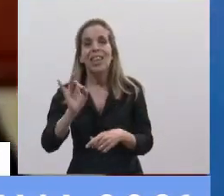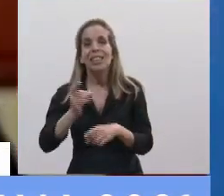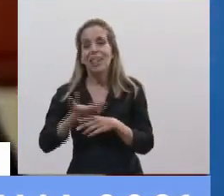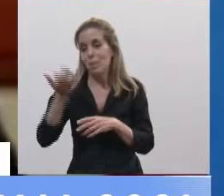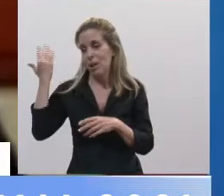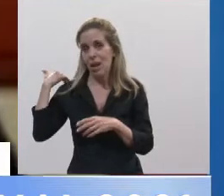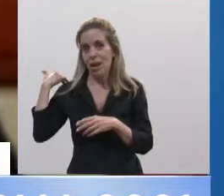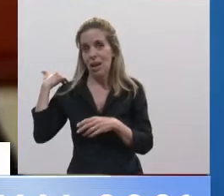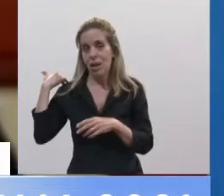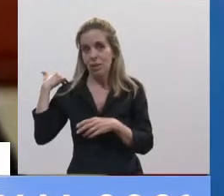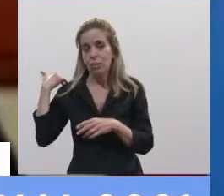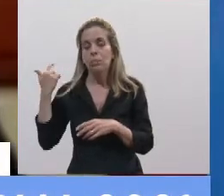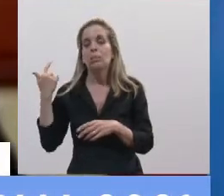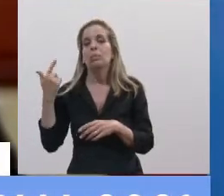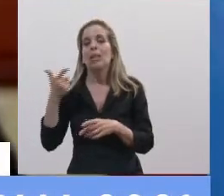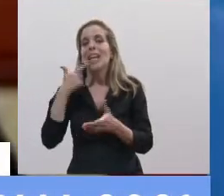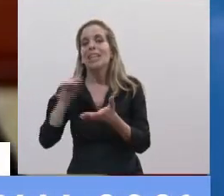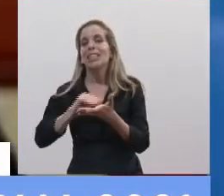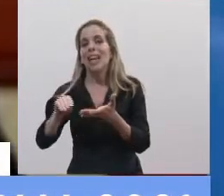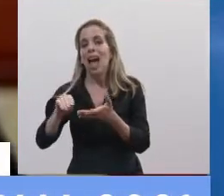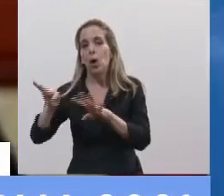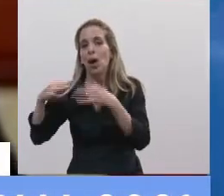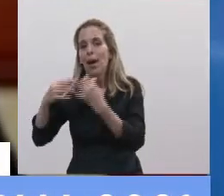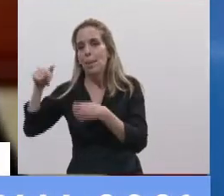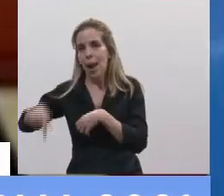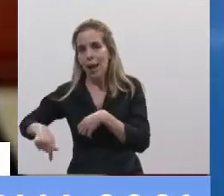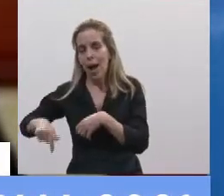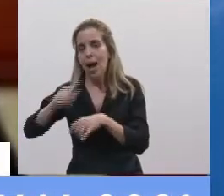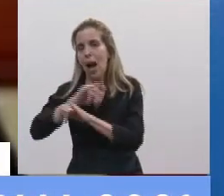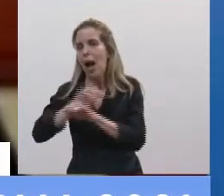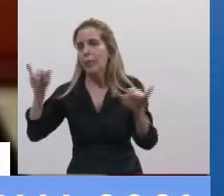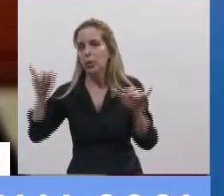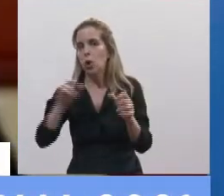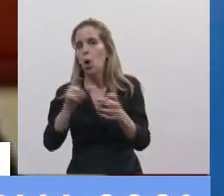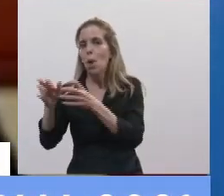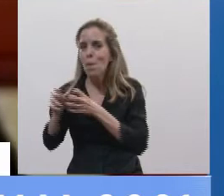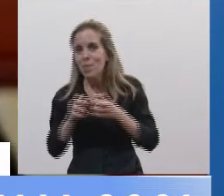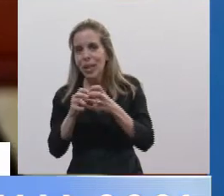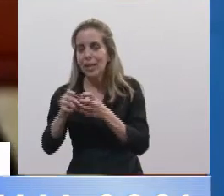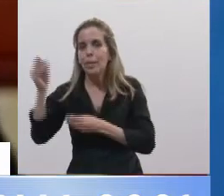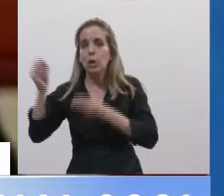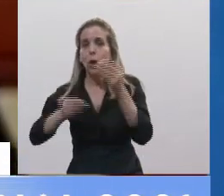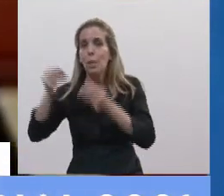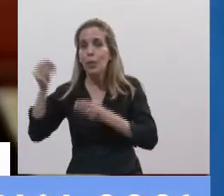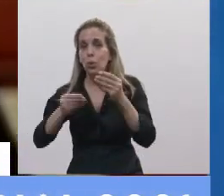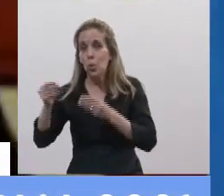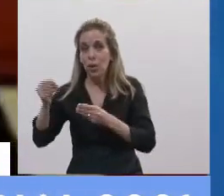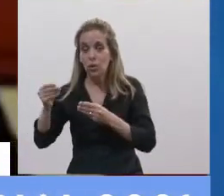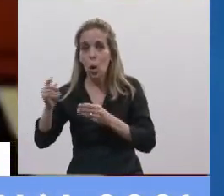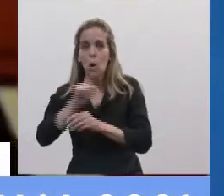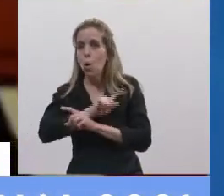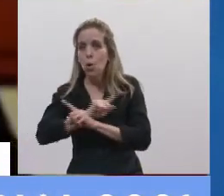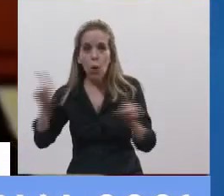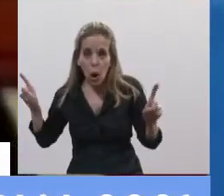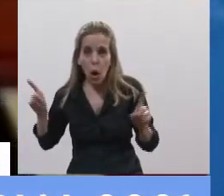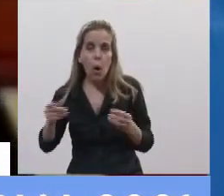acá en el Senado, dijo que no le iba a dar tratamiento parlamentario al presupuesto